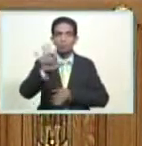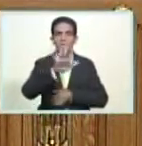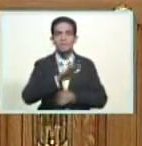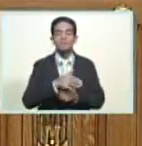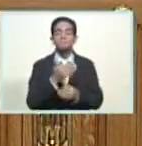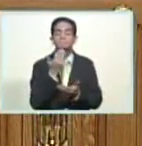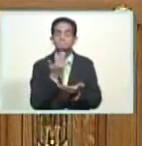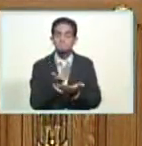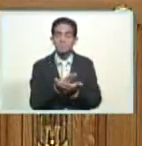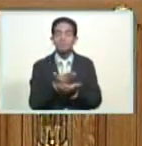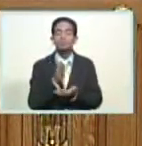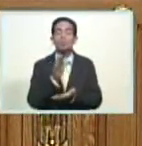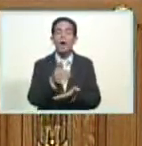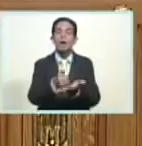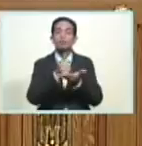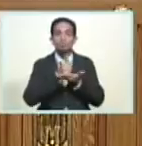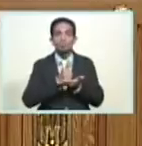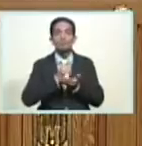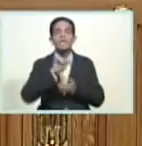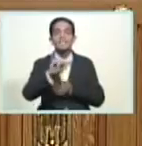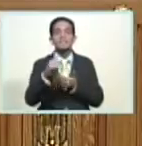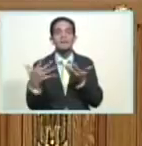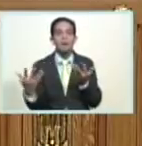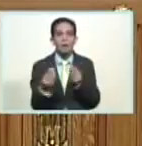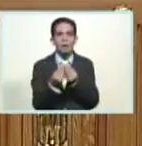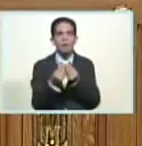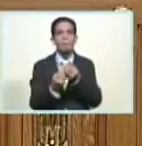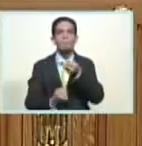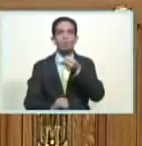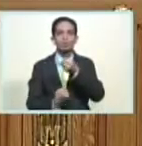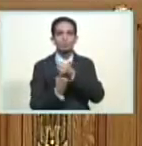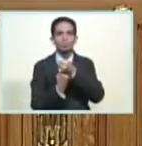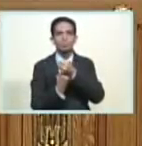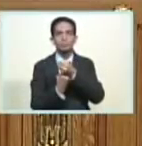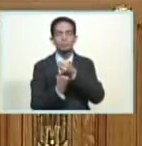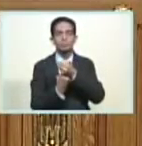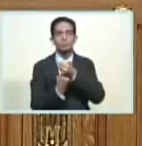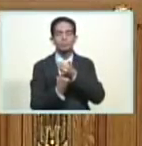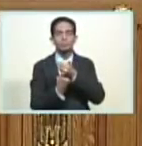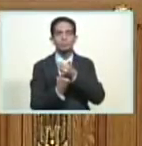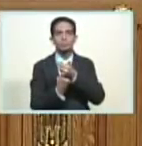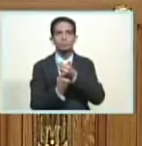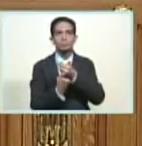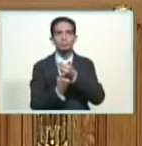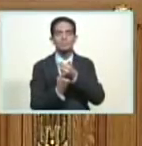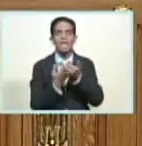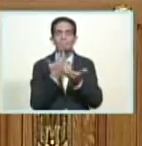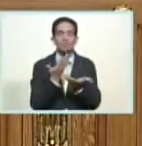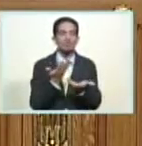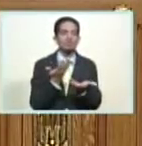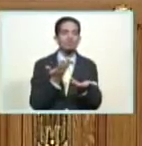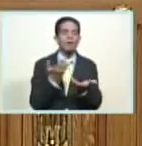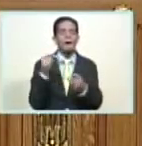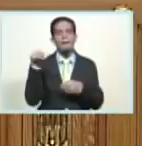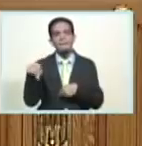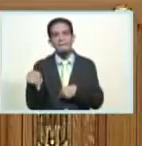Pido su ayuda y su acompañamiento. Ya basta de que por aquí o por allá alguien